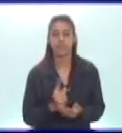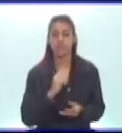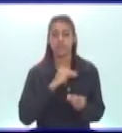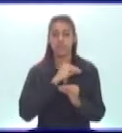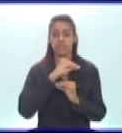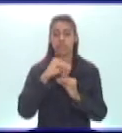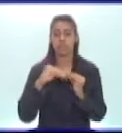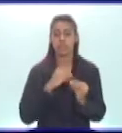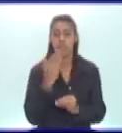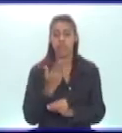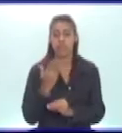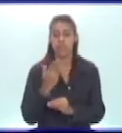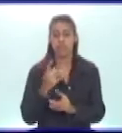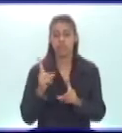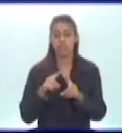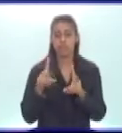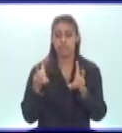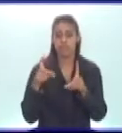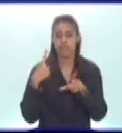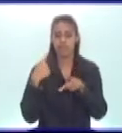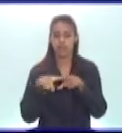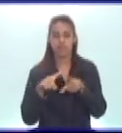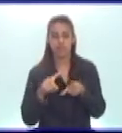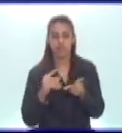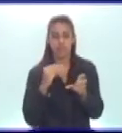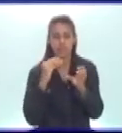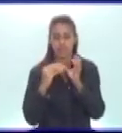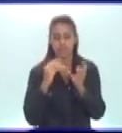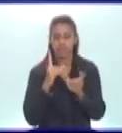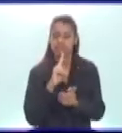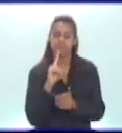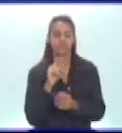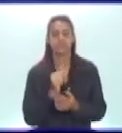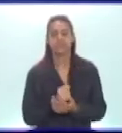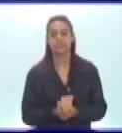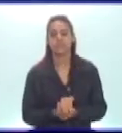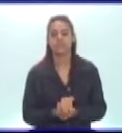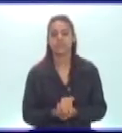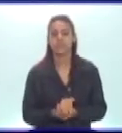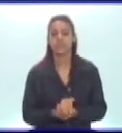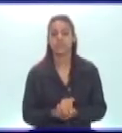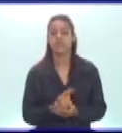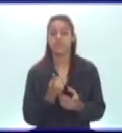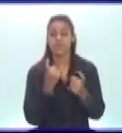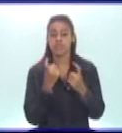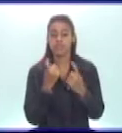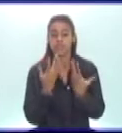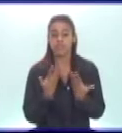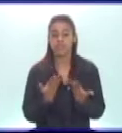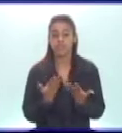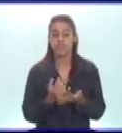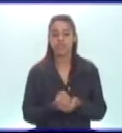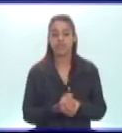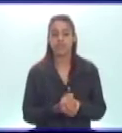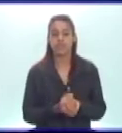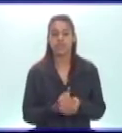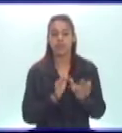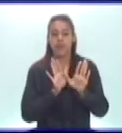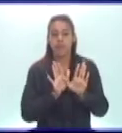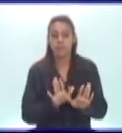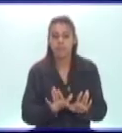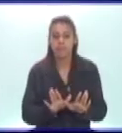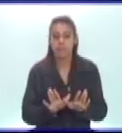forma brusca de un tema a otro durante la conversación. En caso que sea necesario, haremos una